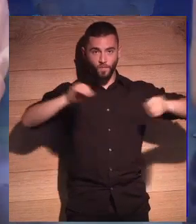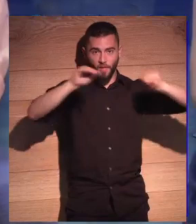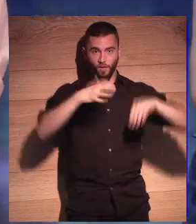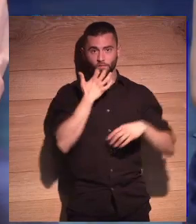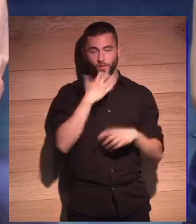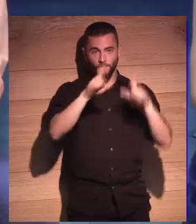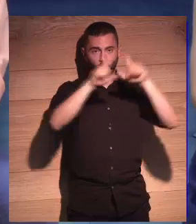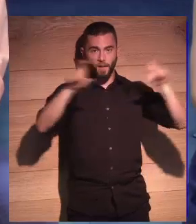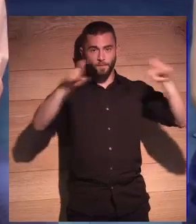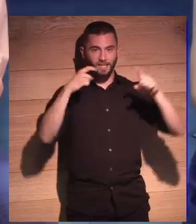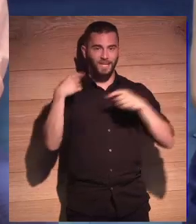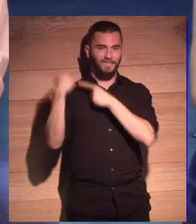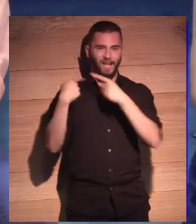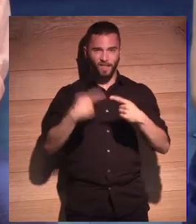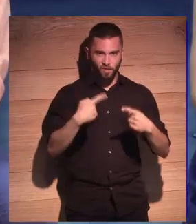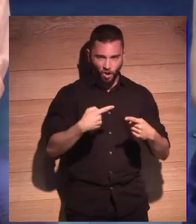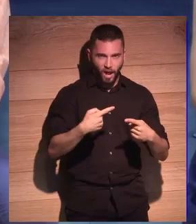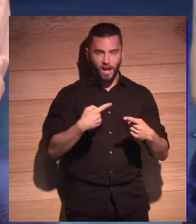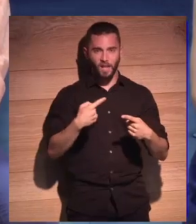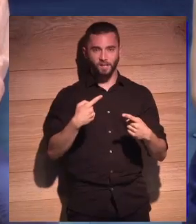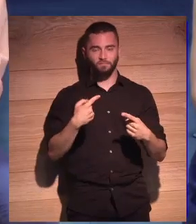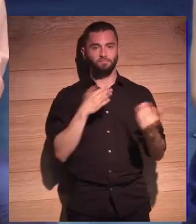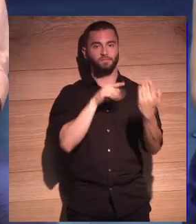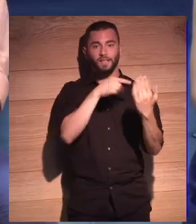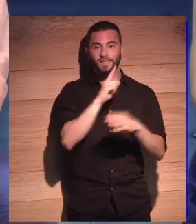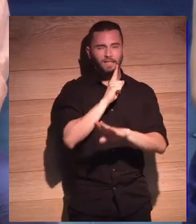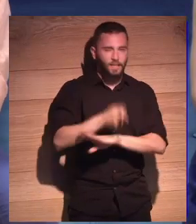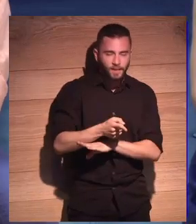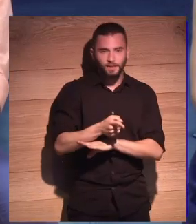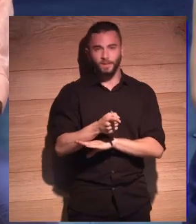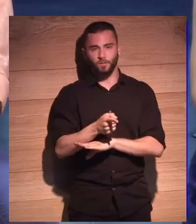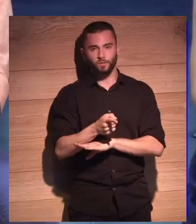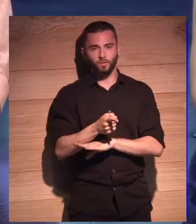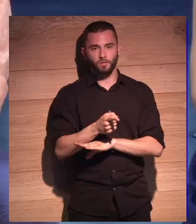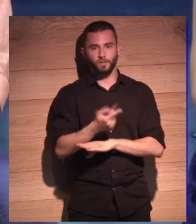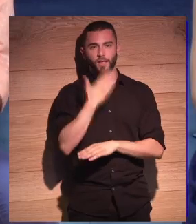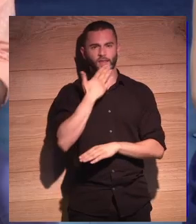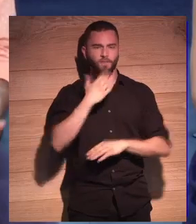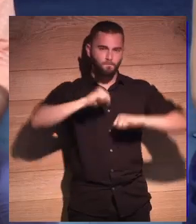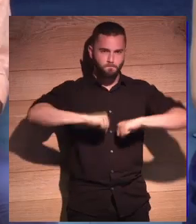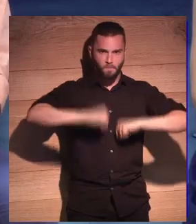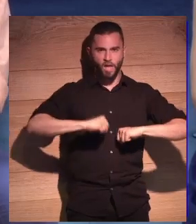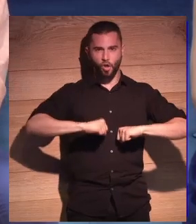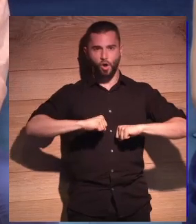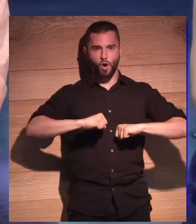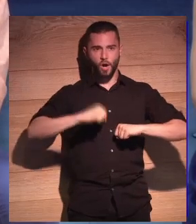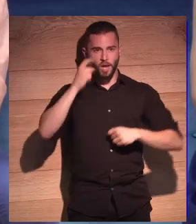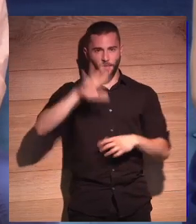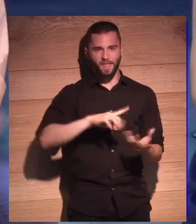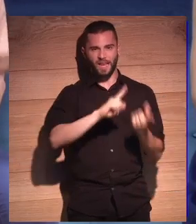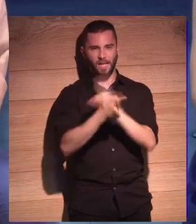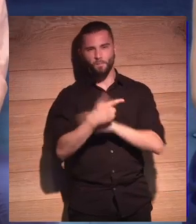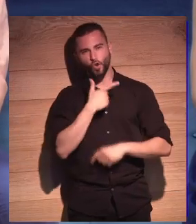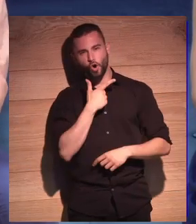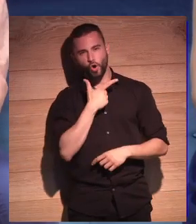empresas más tradicionales, que los directivos quizás tienen una edad mayor y parece que son más reacios al cambio, pero realmente